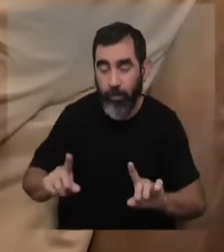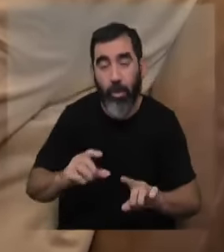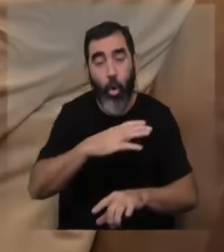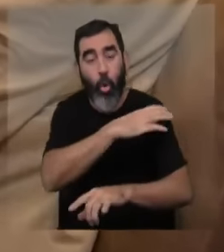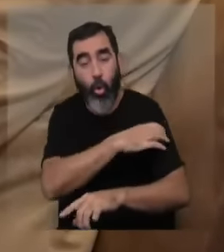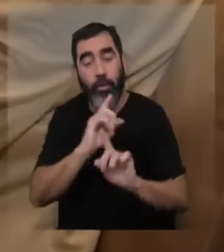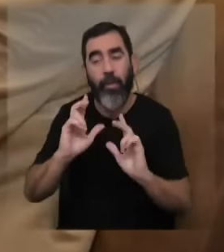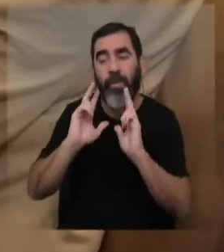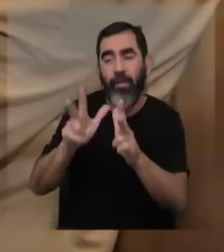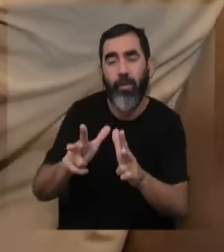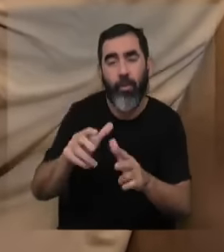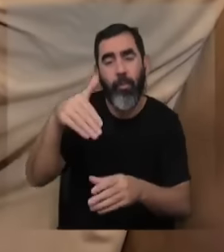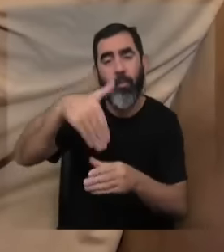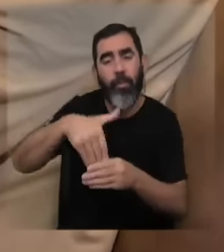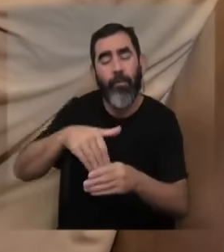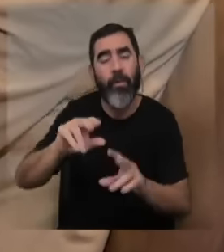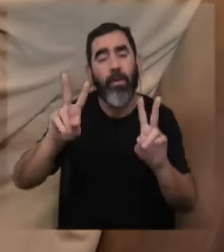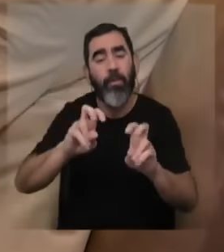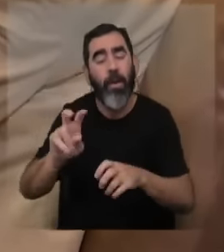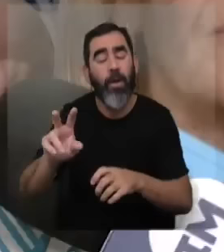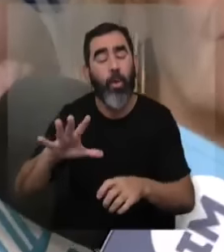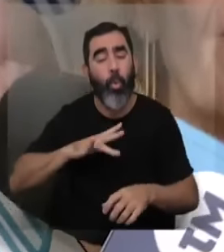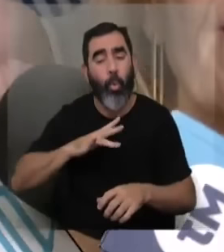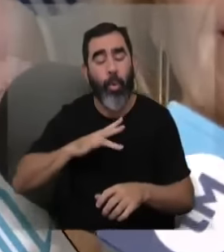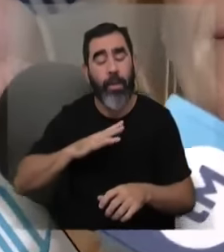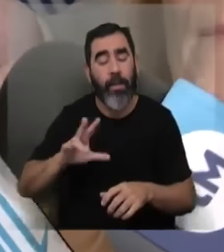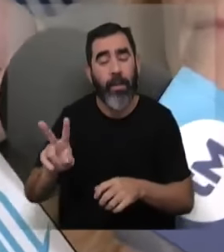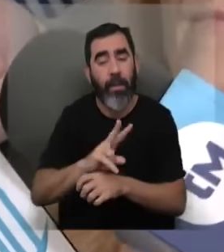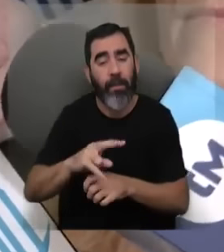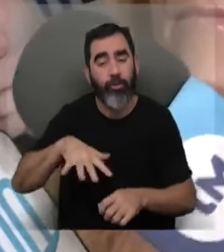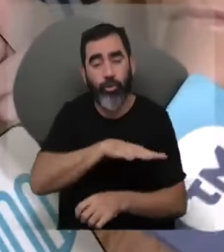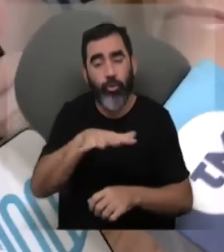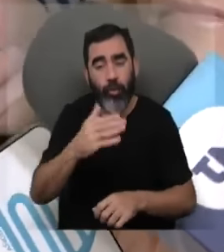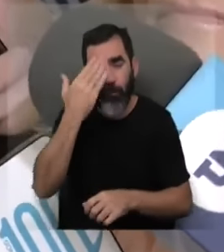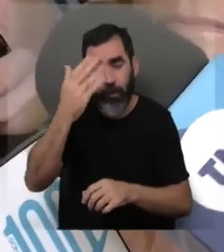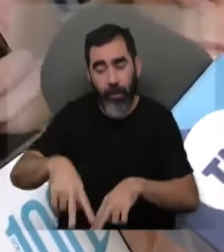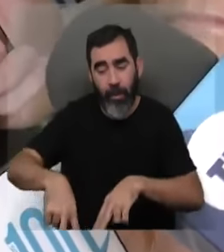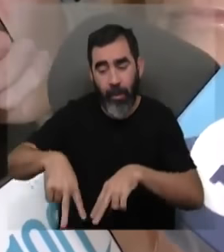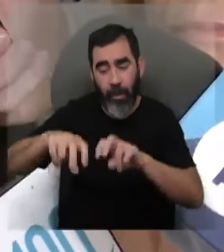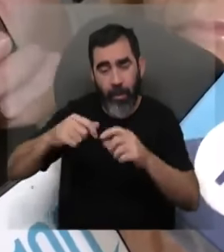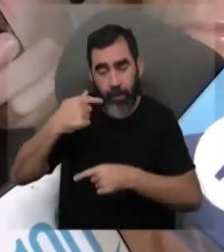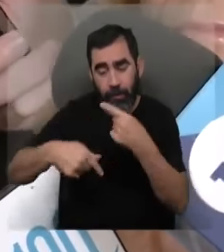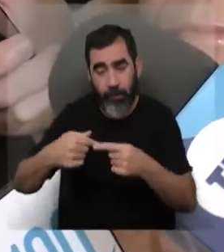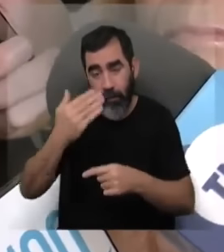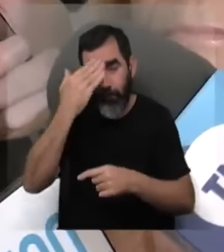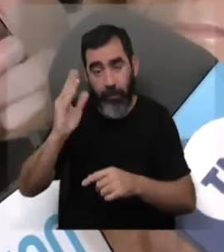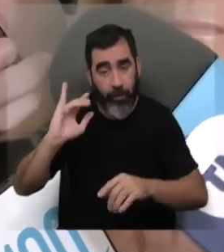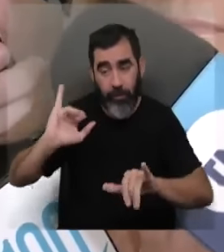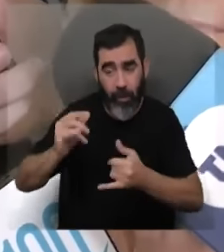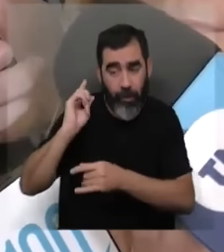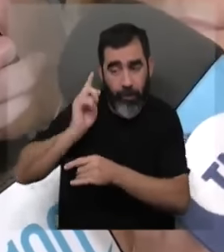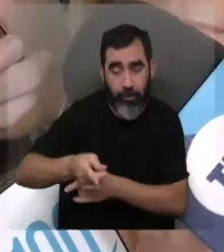ors también se refirió al plebiscito sobre asuntos previsionales el frente amplio está analizando el tema y va a seguir analizando el frente ya tomó